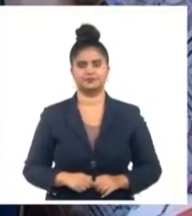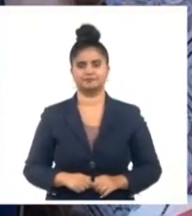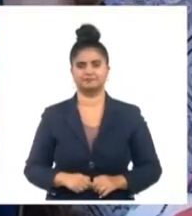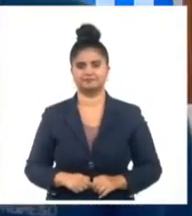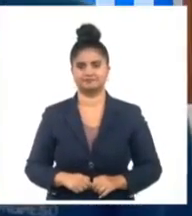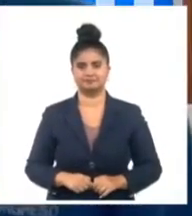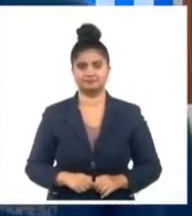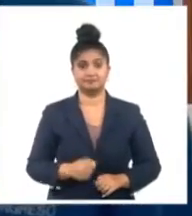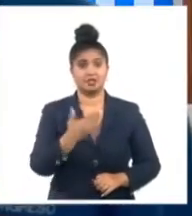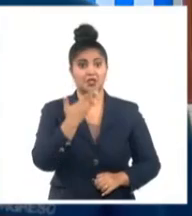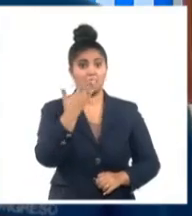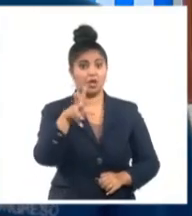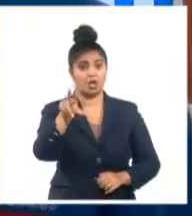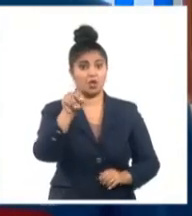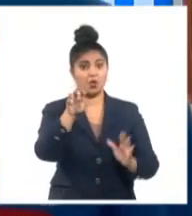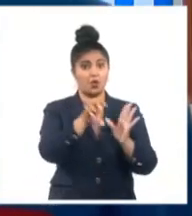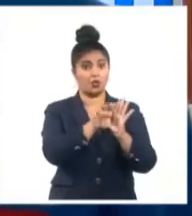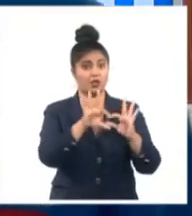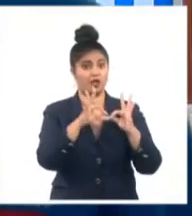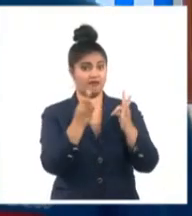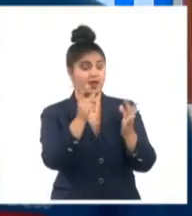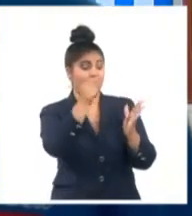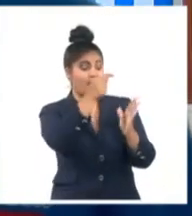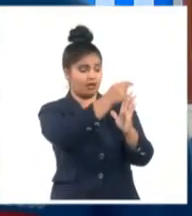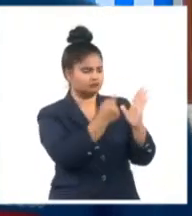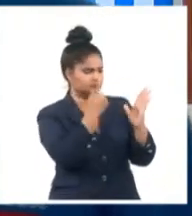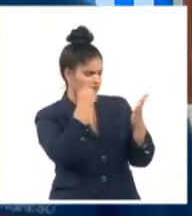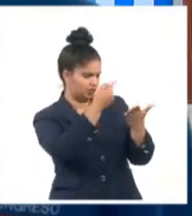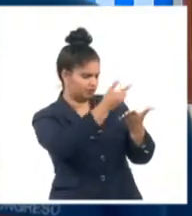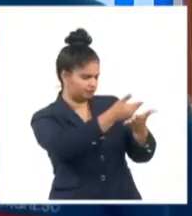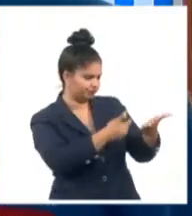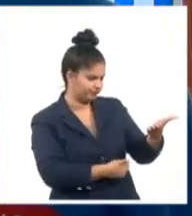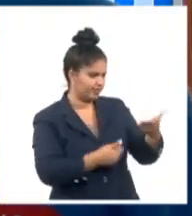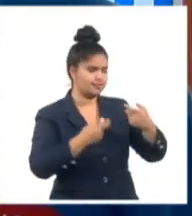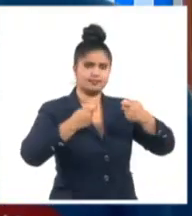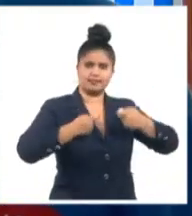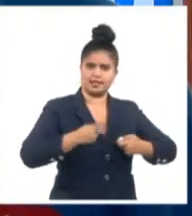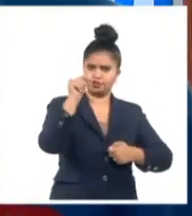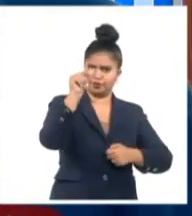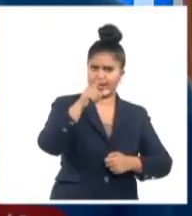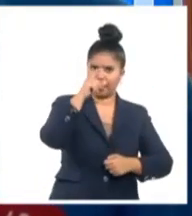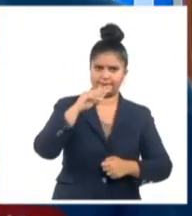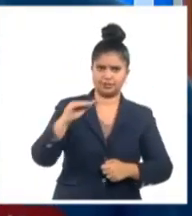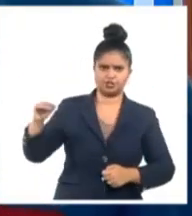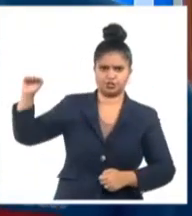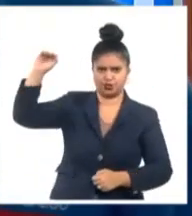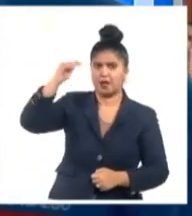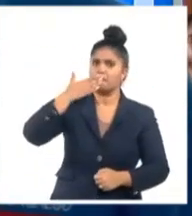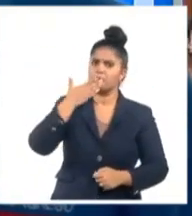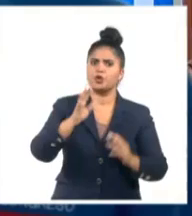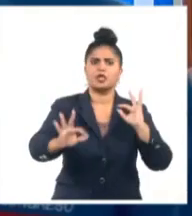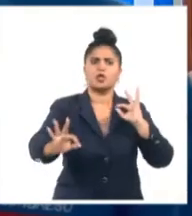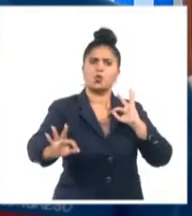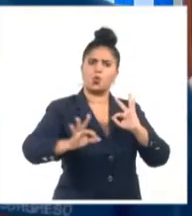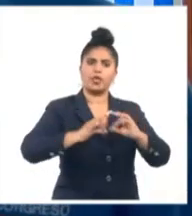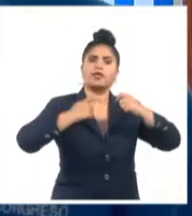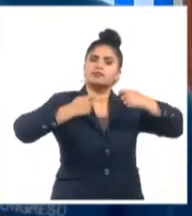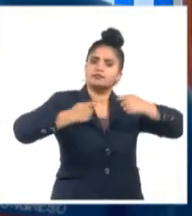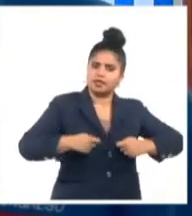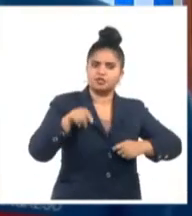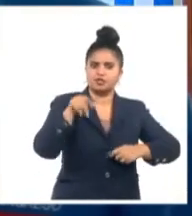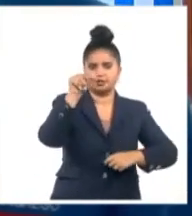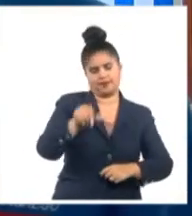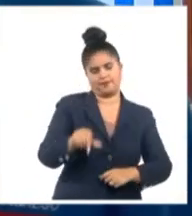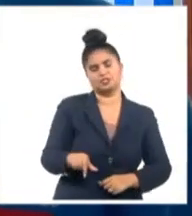presenta un código de la familia muy vanguardista, muy revolucionario, que protege a los